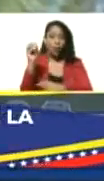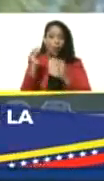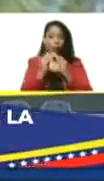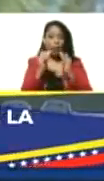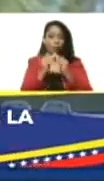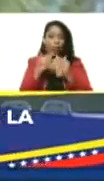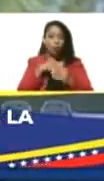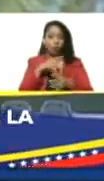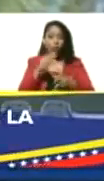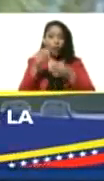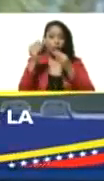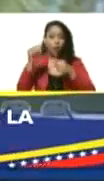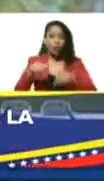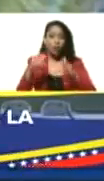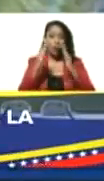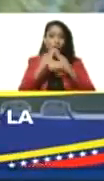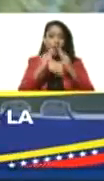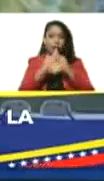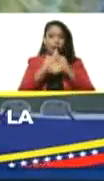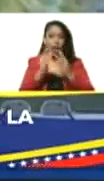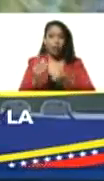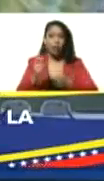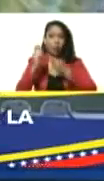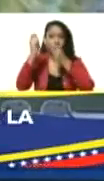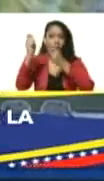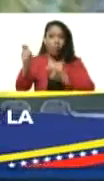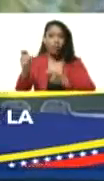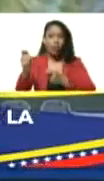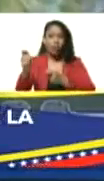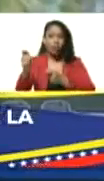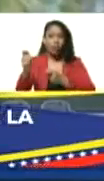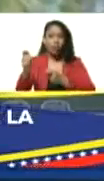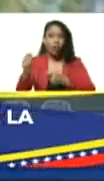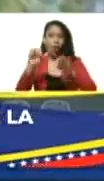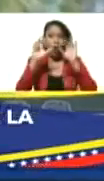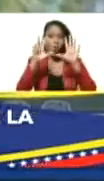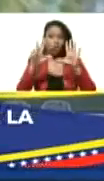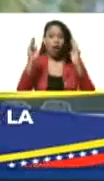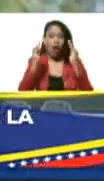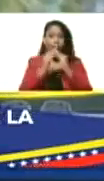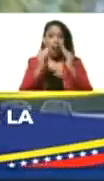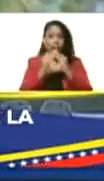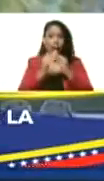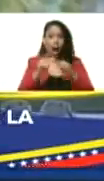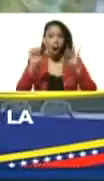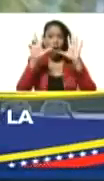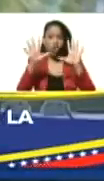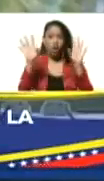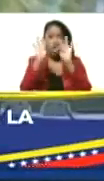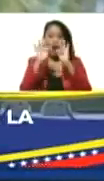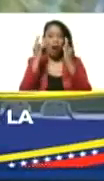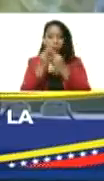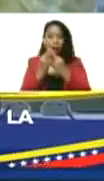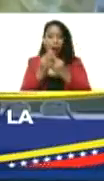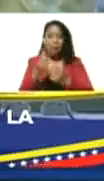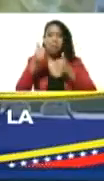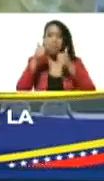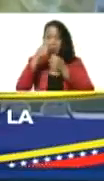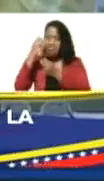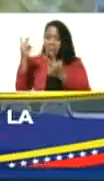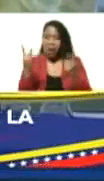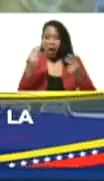que estamos entregando en este urbanismo, le estamos entregando 8 viviendas a 8 familias. Bienvenidas